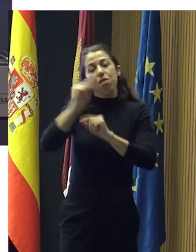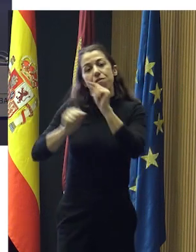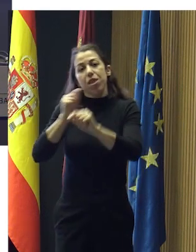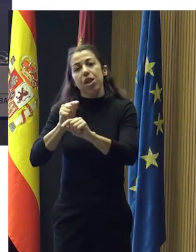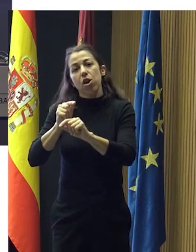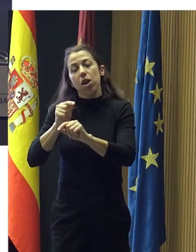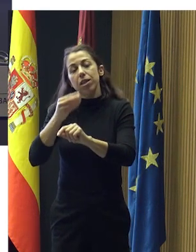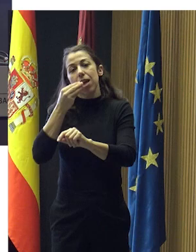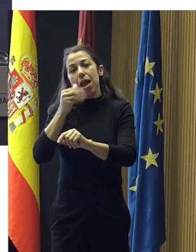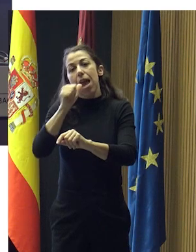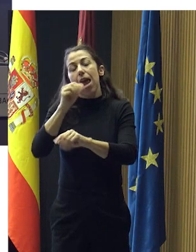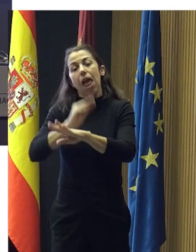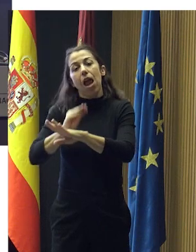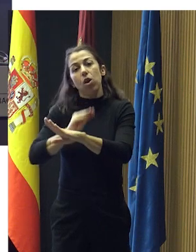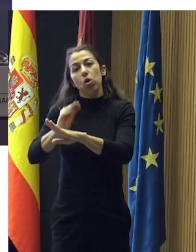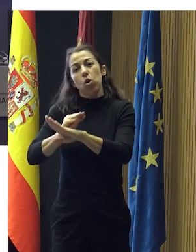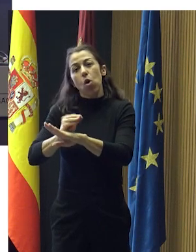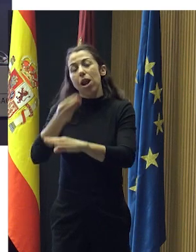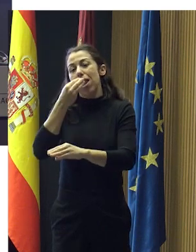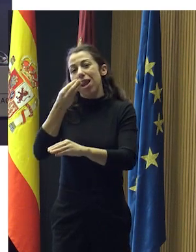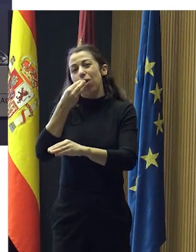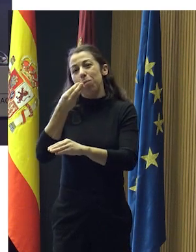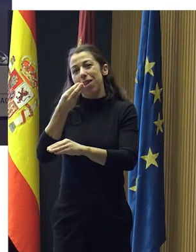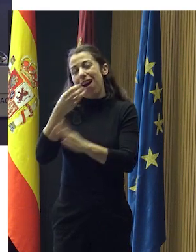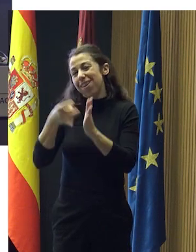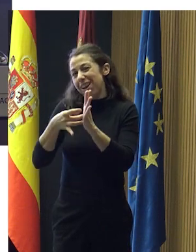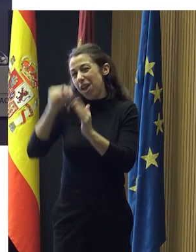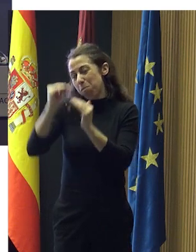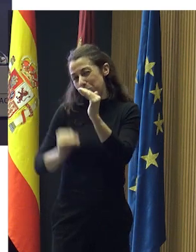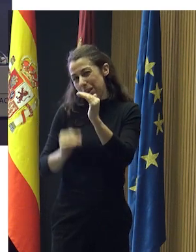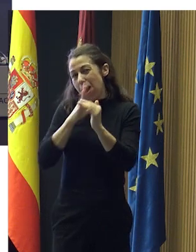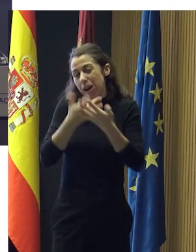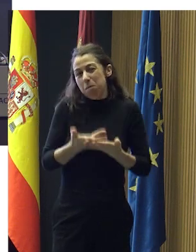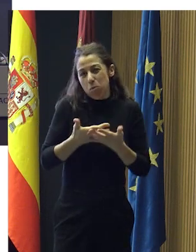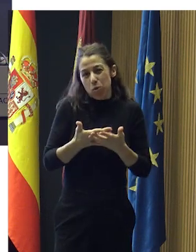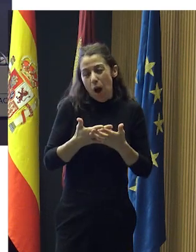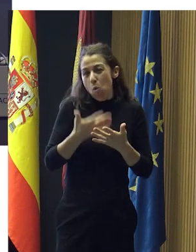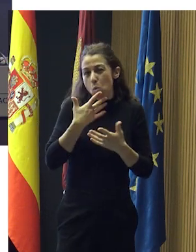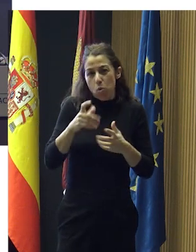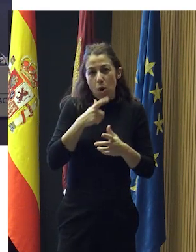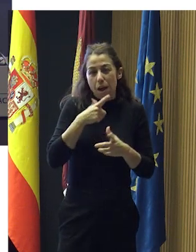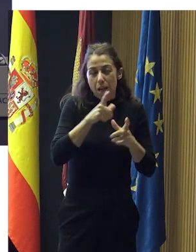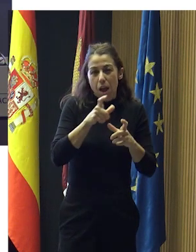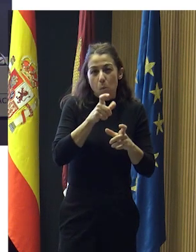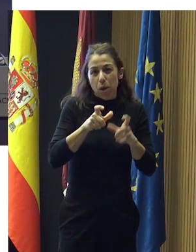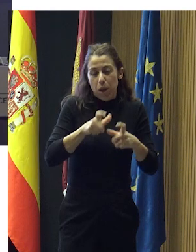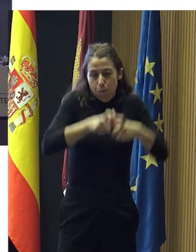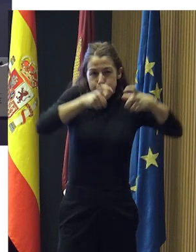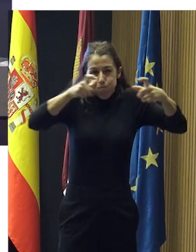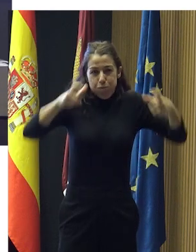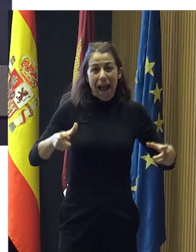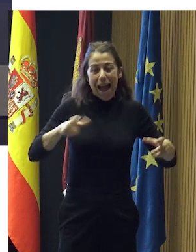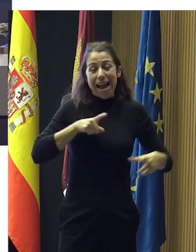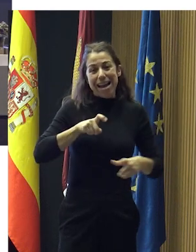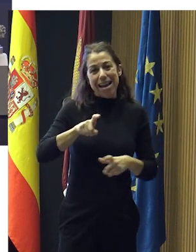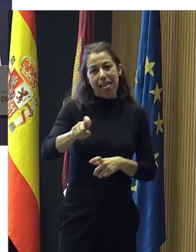el sedentarismo y las dietas inadecuadas. Sobre todo ahora mismo está habiendo un boom, un aumento increíble del